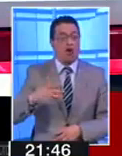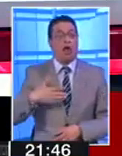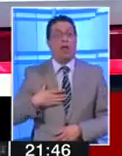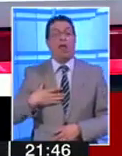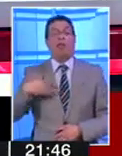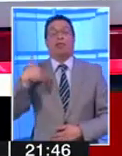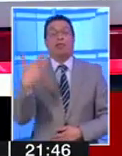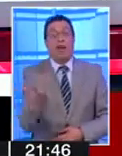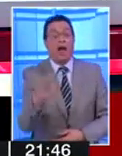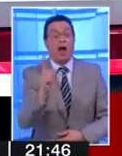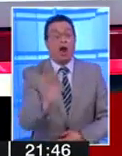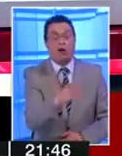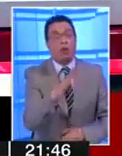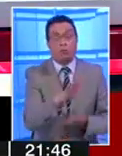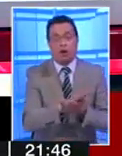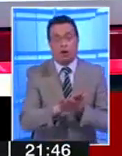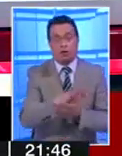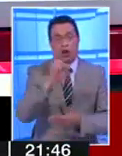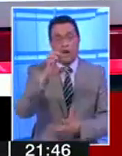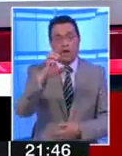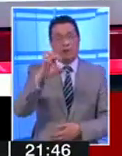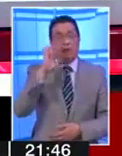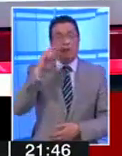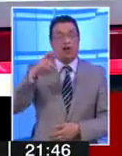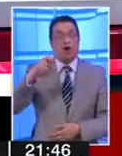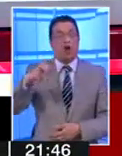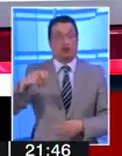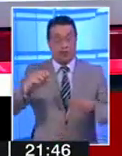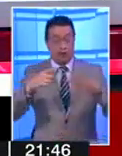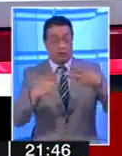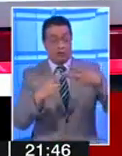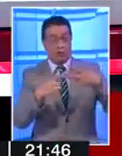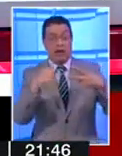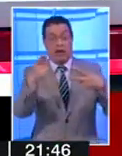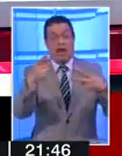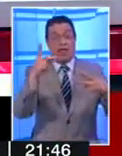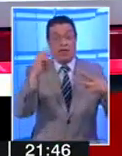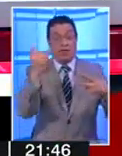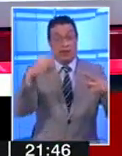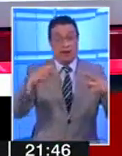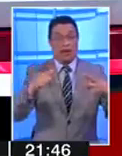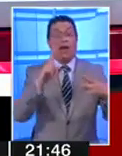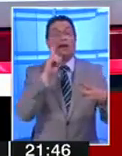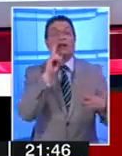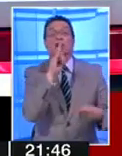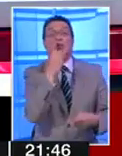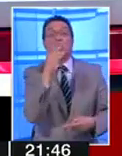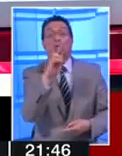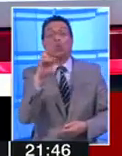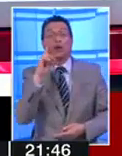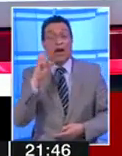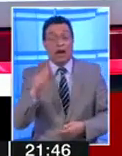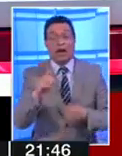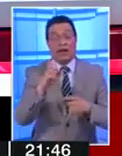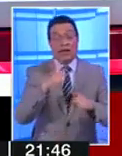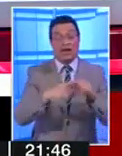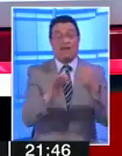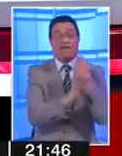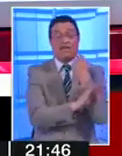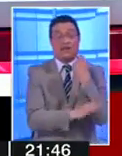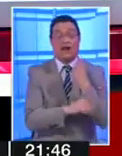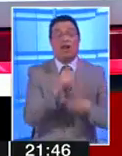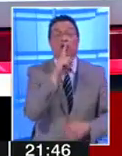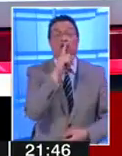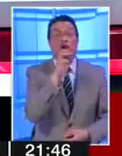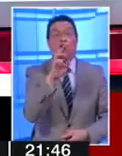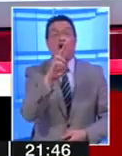dieron órdenes. Por ejemplo, Pedro Espinosa, que fue el número 2 de la DINA, Raúl Iturriaga Neumann, el fiscal, exfiscal Torres Silva.